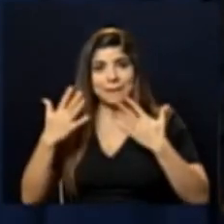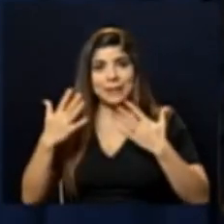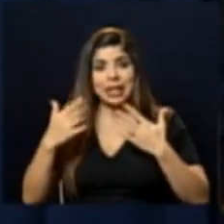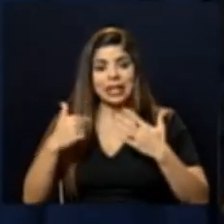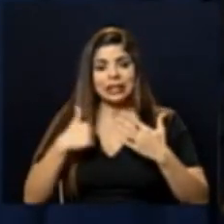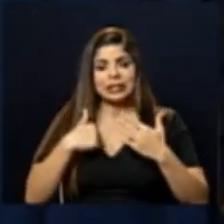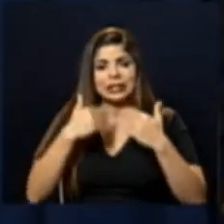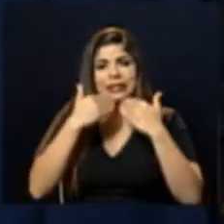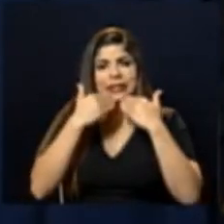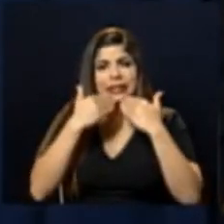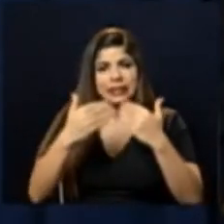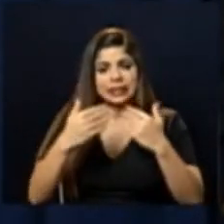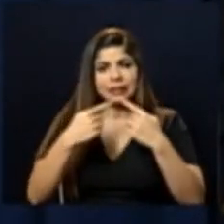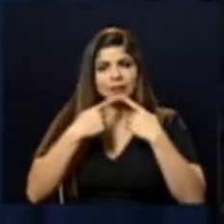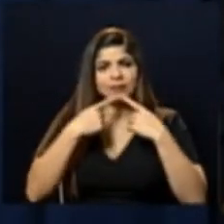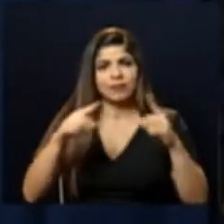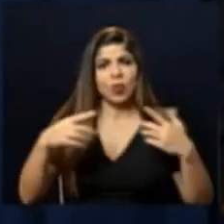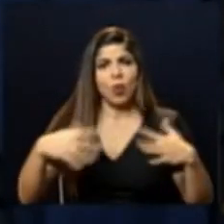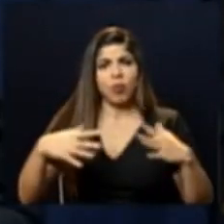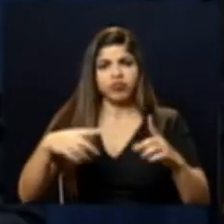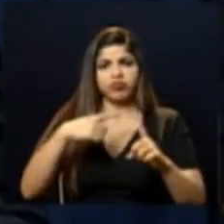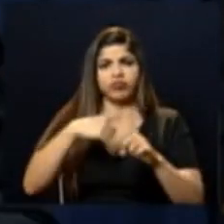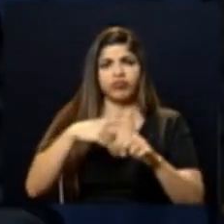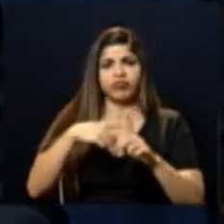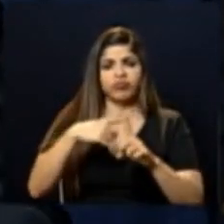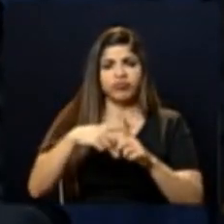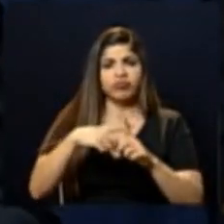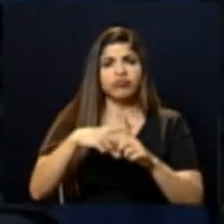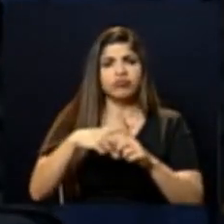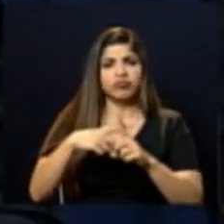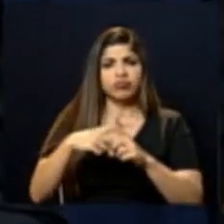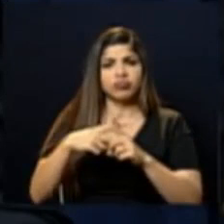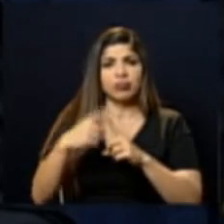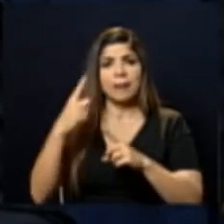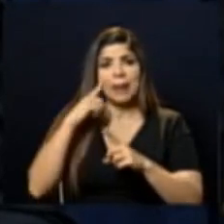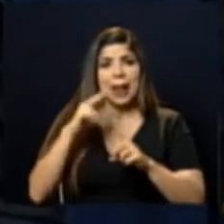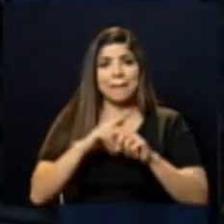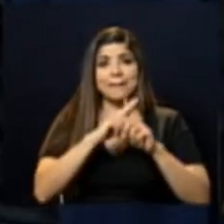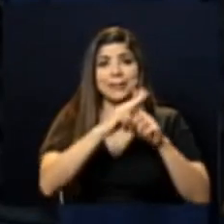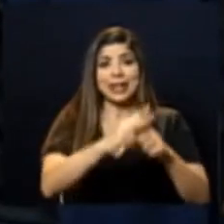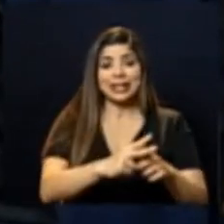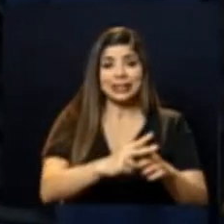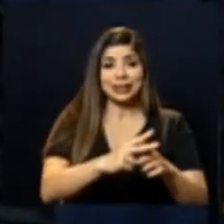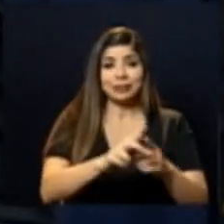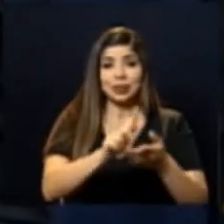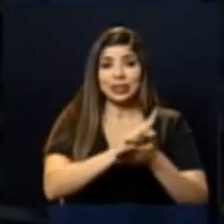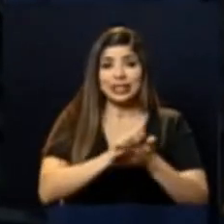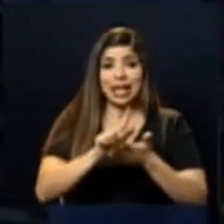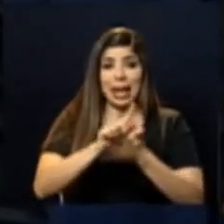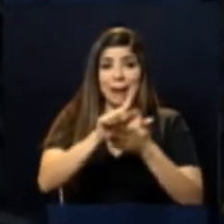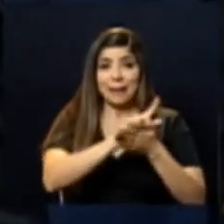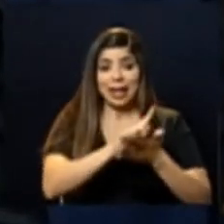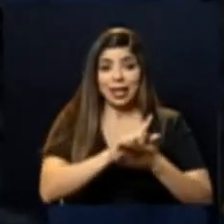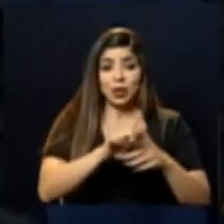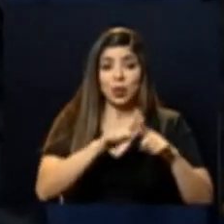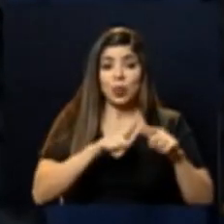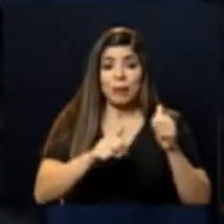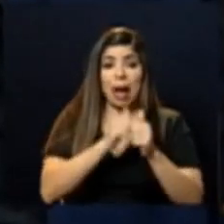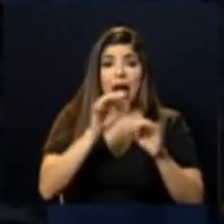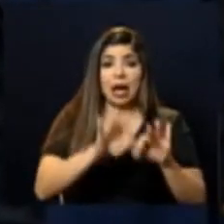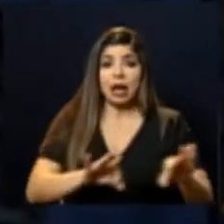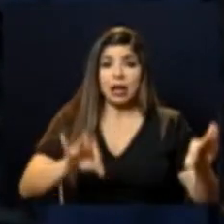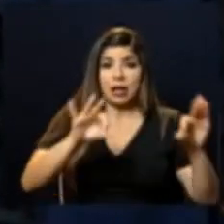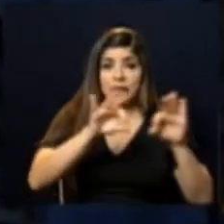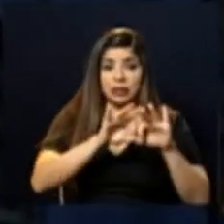agradezco el dictamen favorable dado al préstamo relativo al saneamiento en zonas